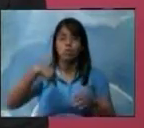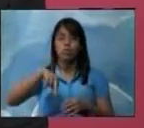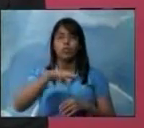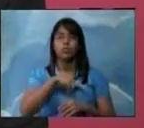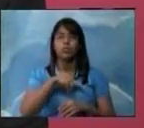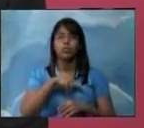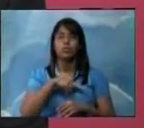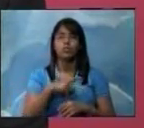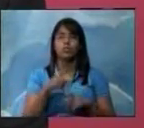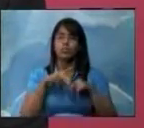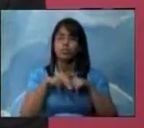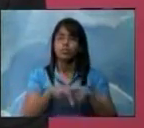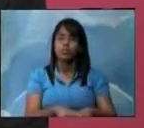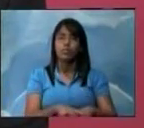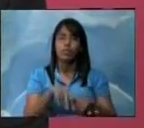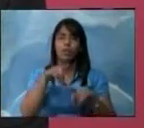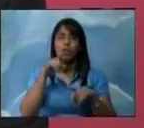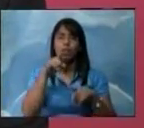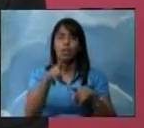vosotros,